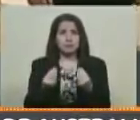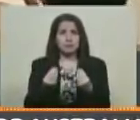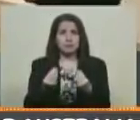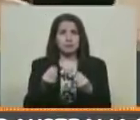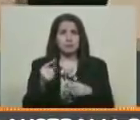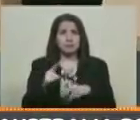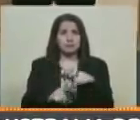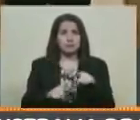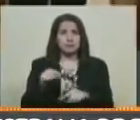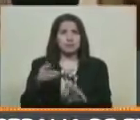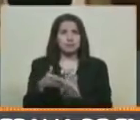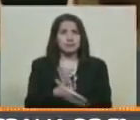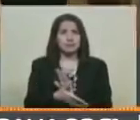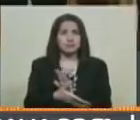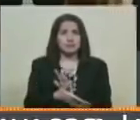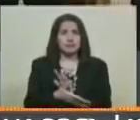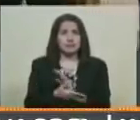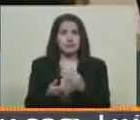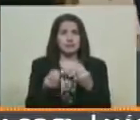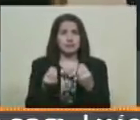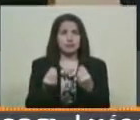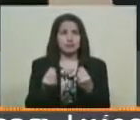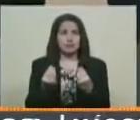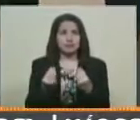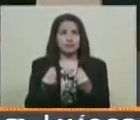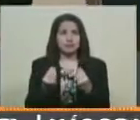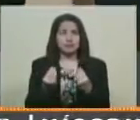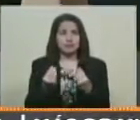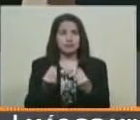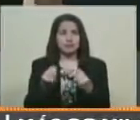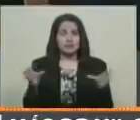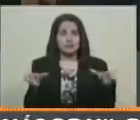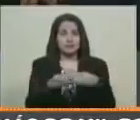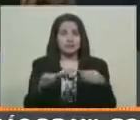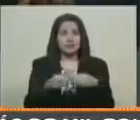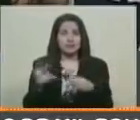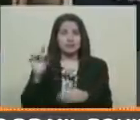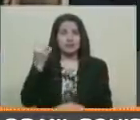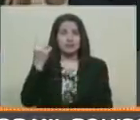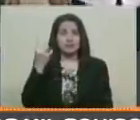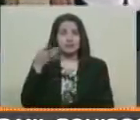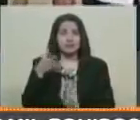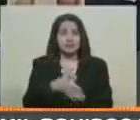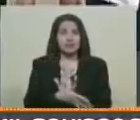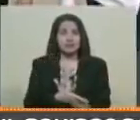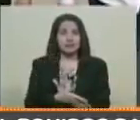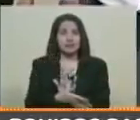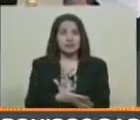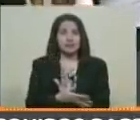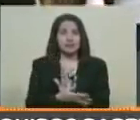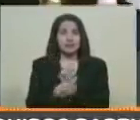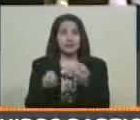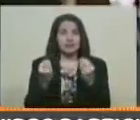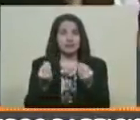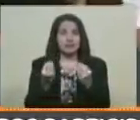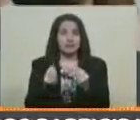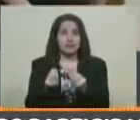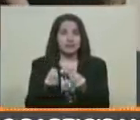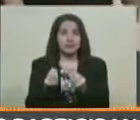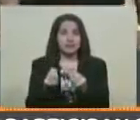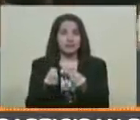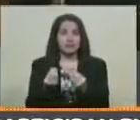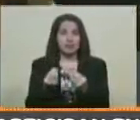el recorrido rumbo al despacho número uno del Palacio de Gobierno, a la agrupación Tierra Santa, además acompañado con el presidente